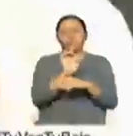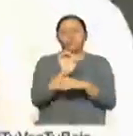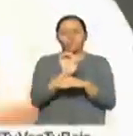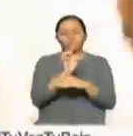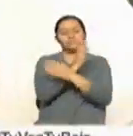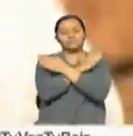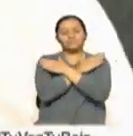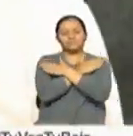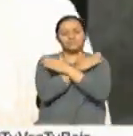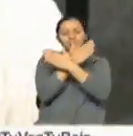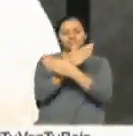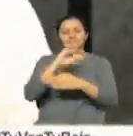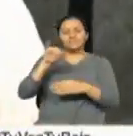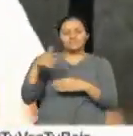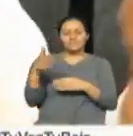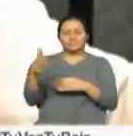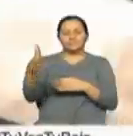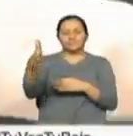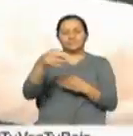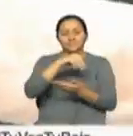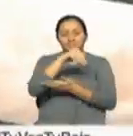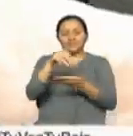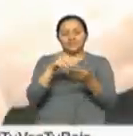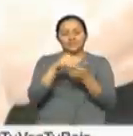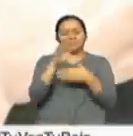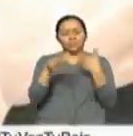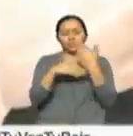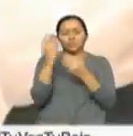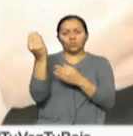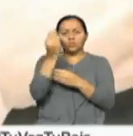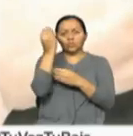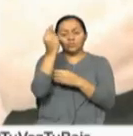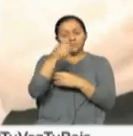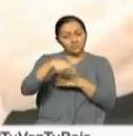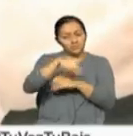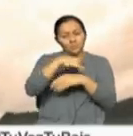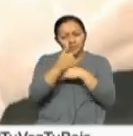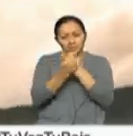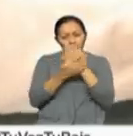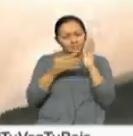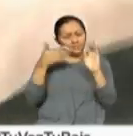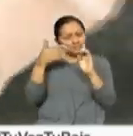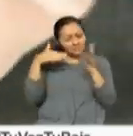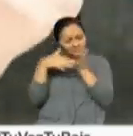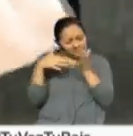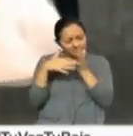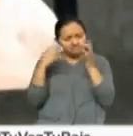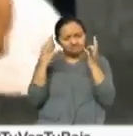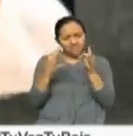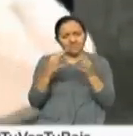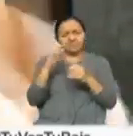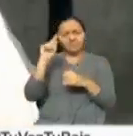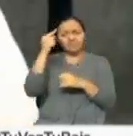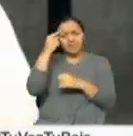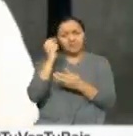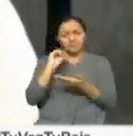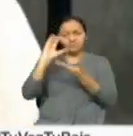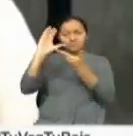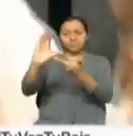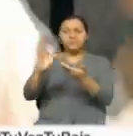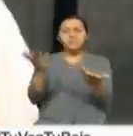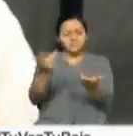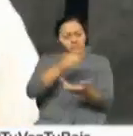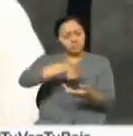Jaramijó! ¡Felicitaciones, Manabí! Queridos jóvenes, a sacarle el máximo provecho a esto que son los recursos de tu gente, de tu